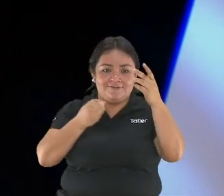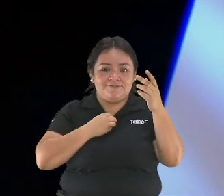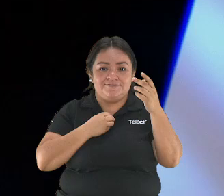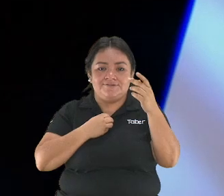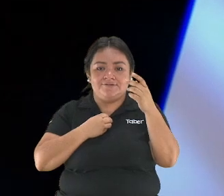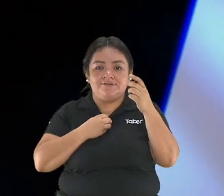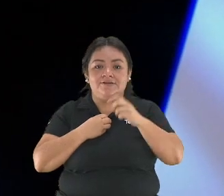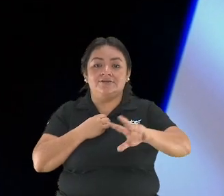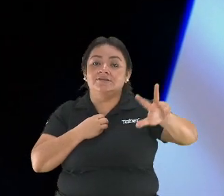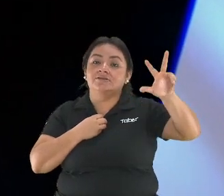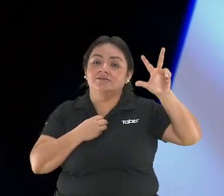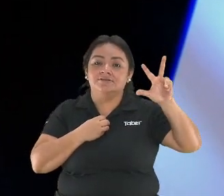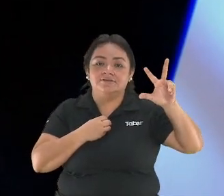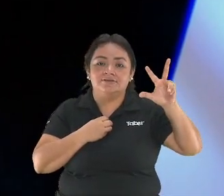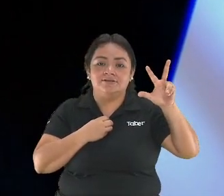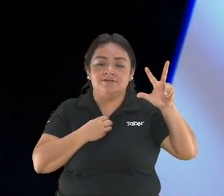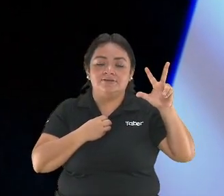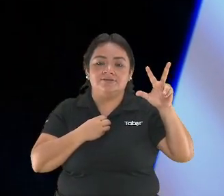3